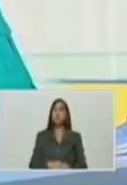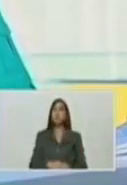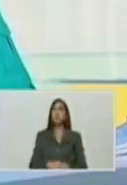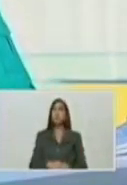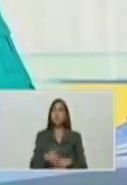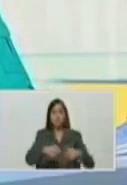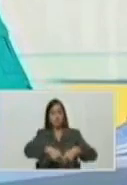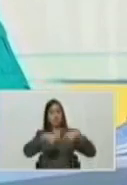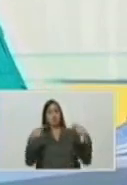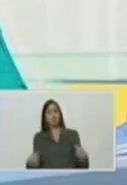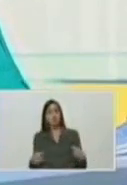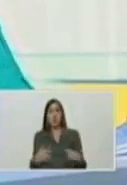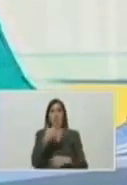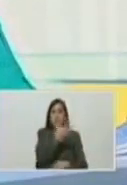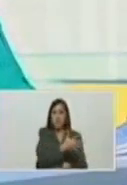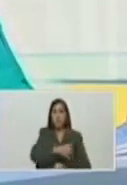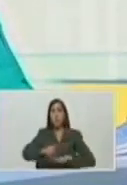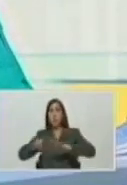Quinta Válida, el 5 y 6,